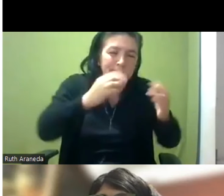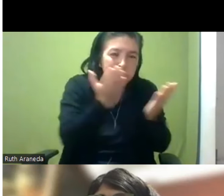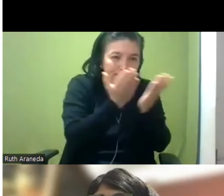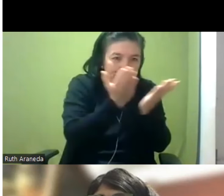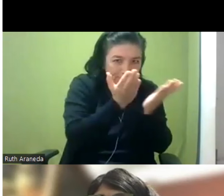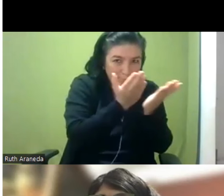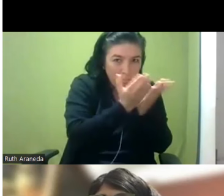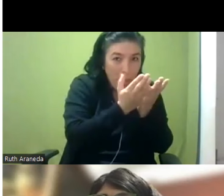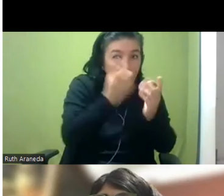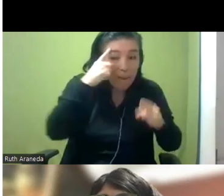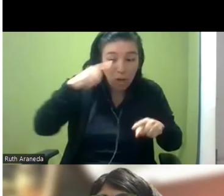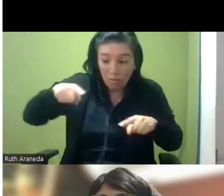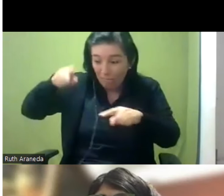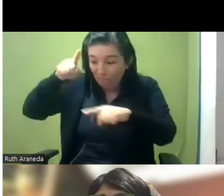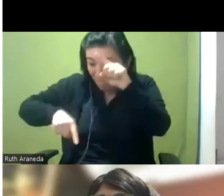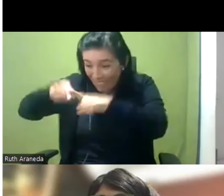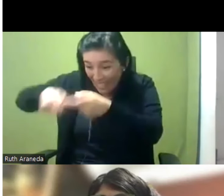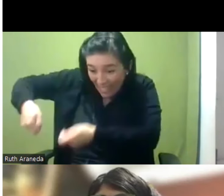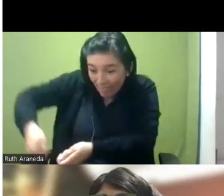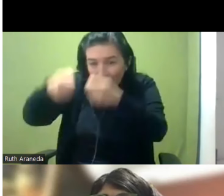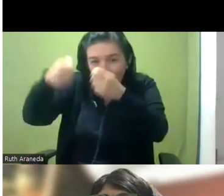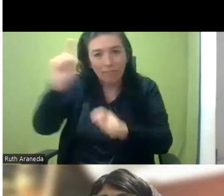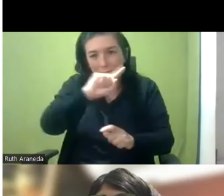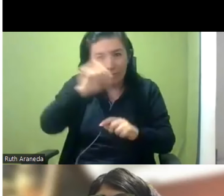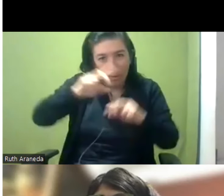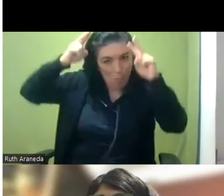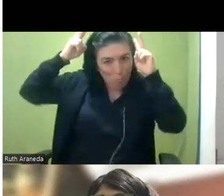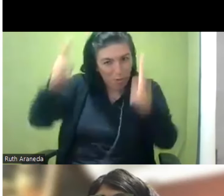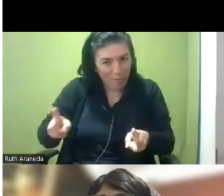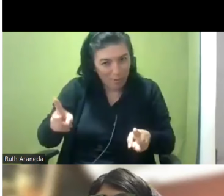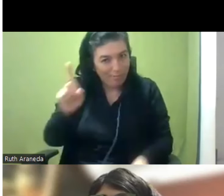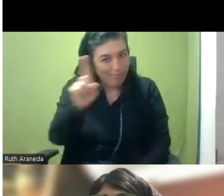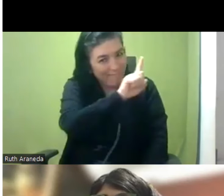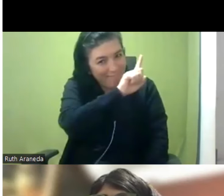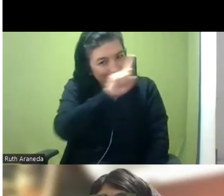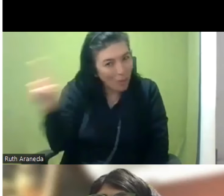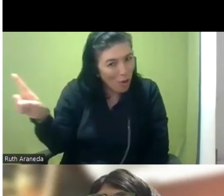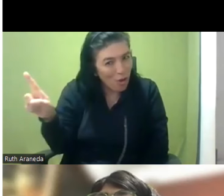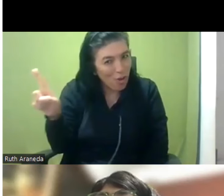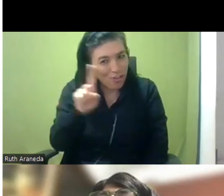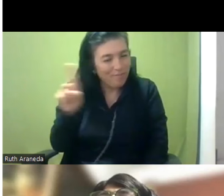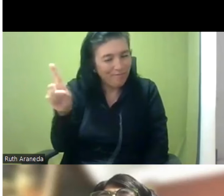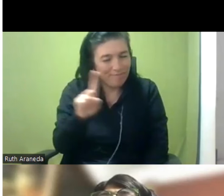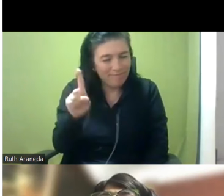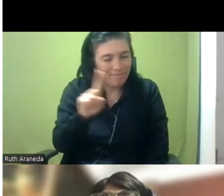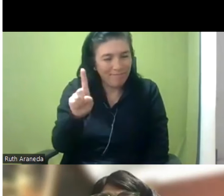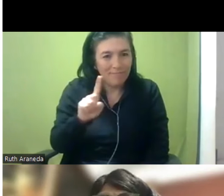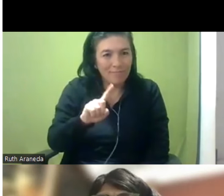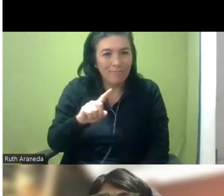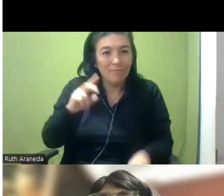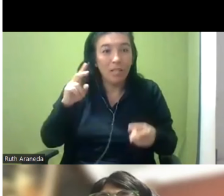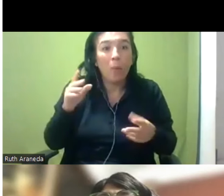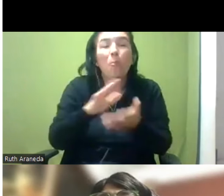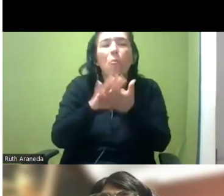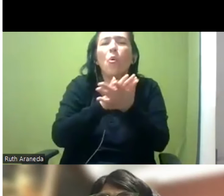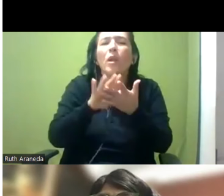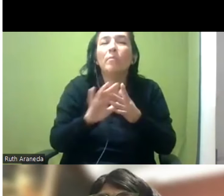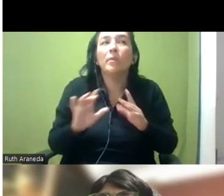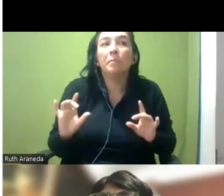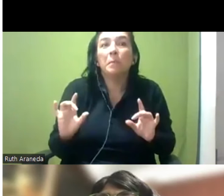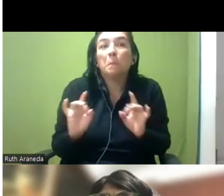desde diferentes aspectos, pero ya no se excavan nuevos cementerios. Si surge